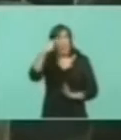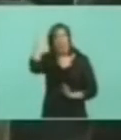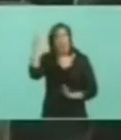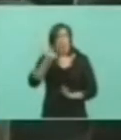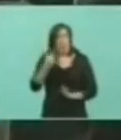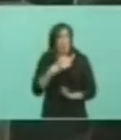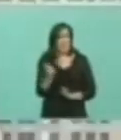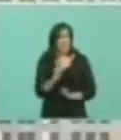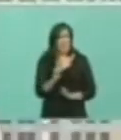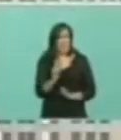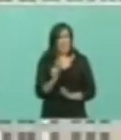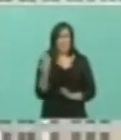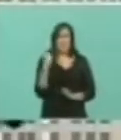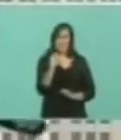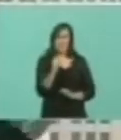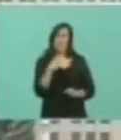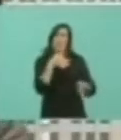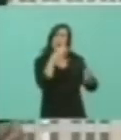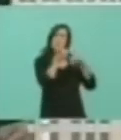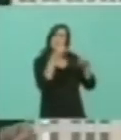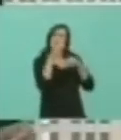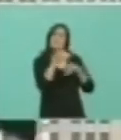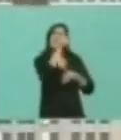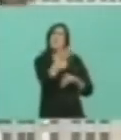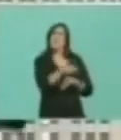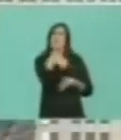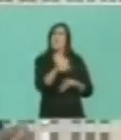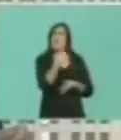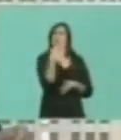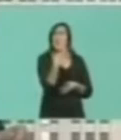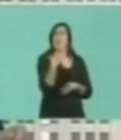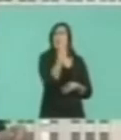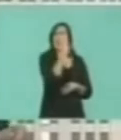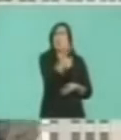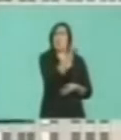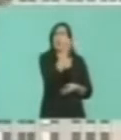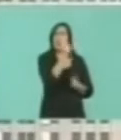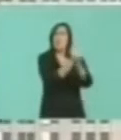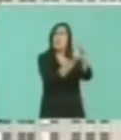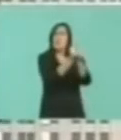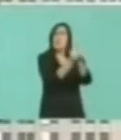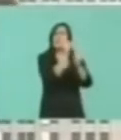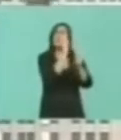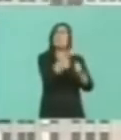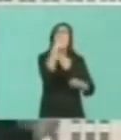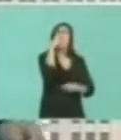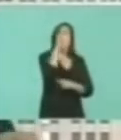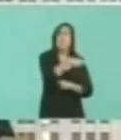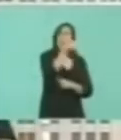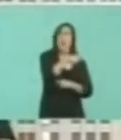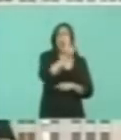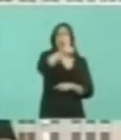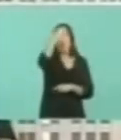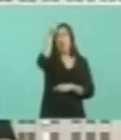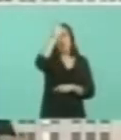con importantes ejecutivos de compañías petroleras de otros